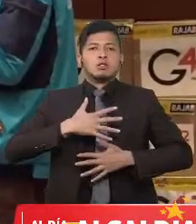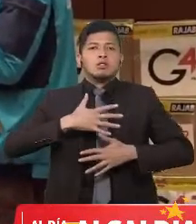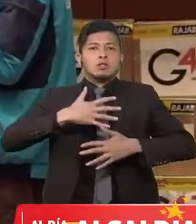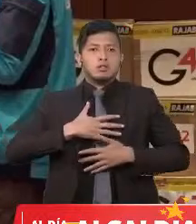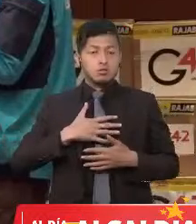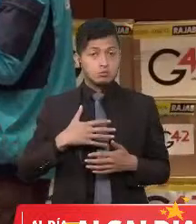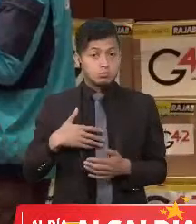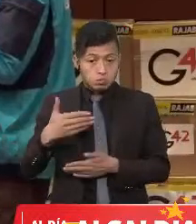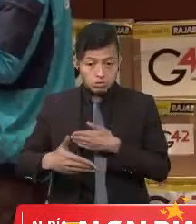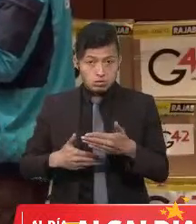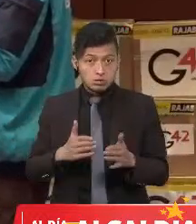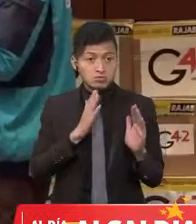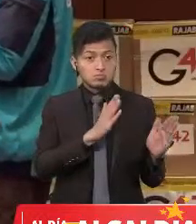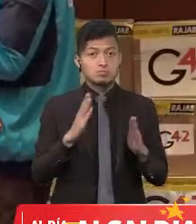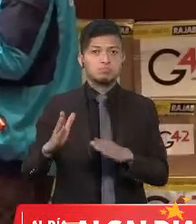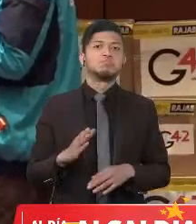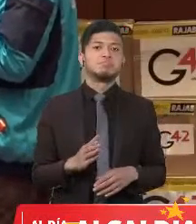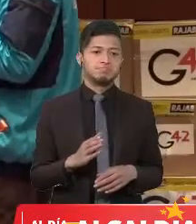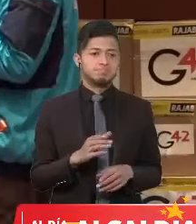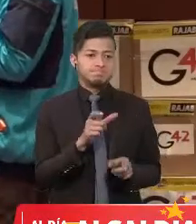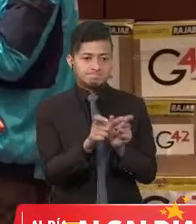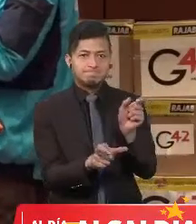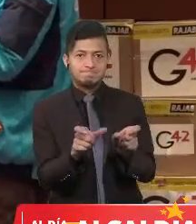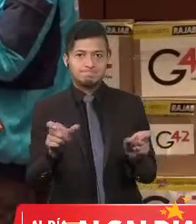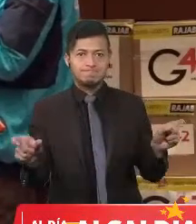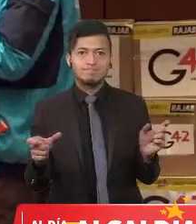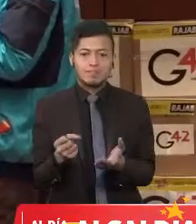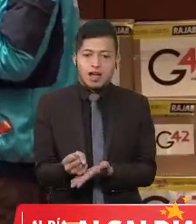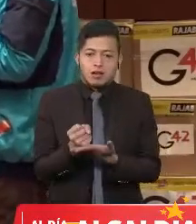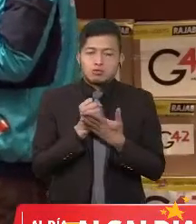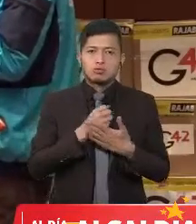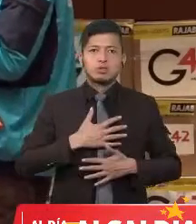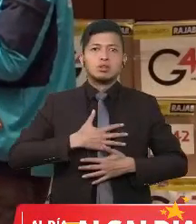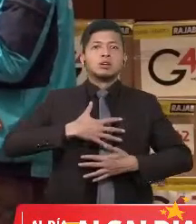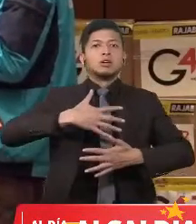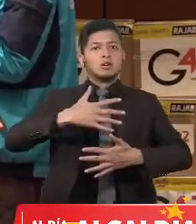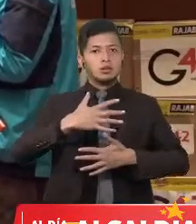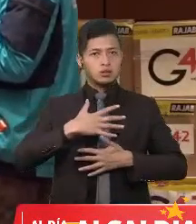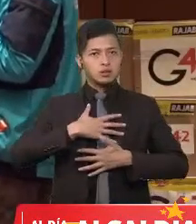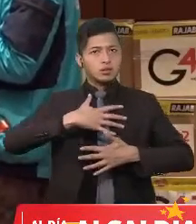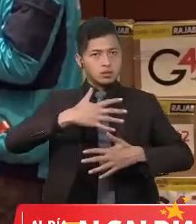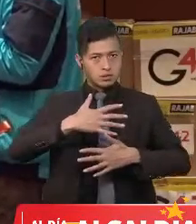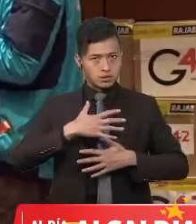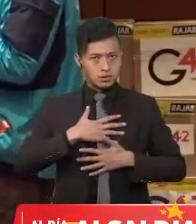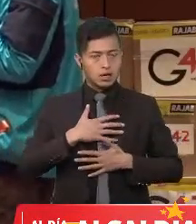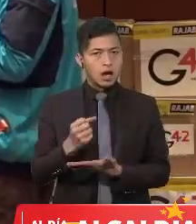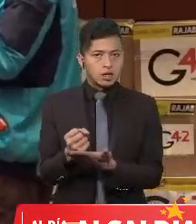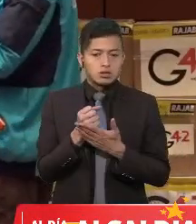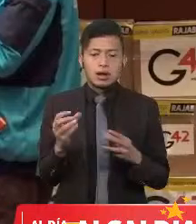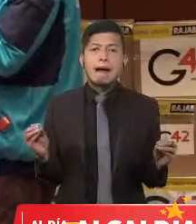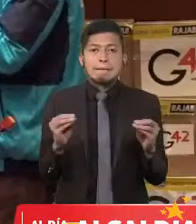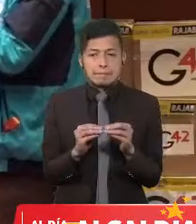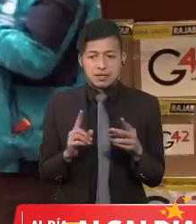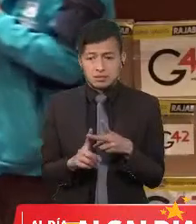para estos pacientes, manteniendo la vía respiratoria permeable, pero adicionalmente son